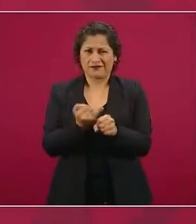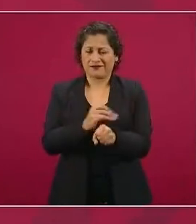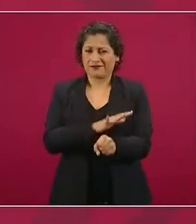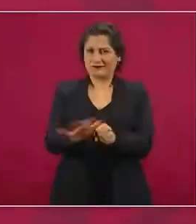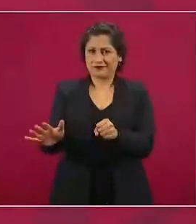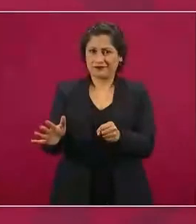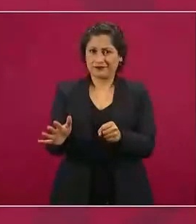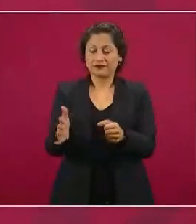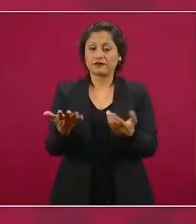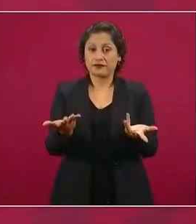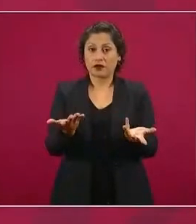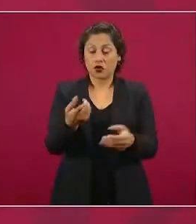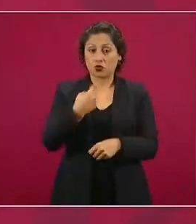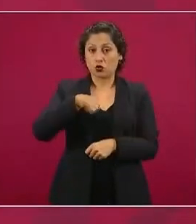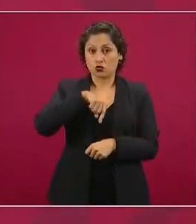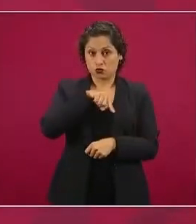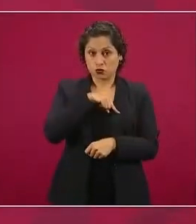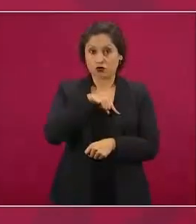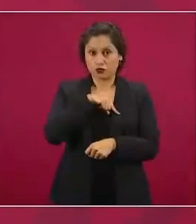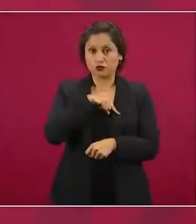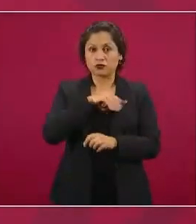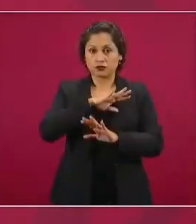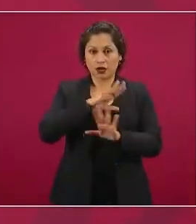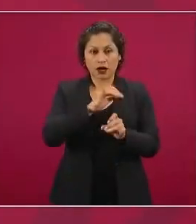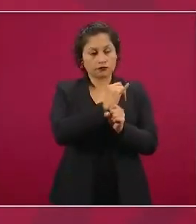Vamos a informar sobre este tema